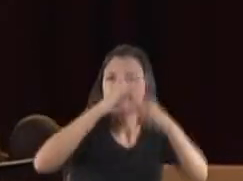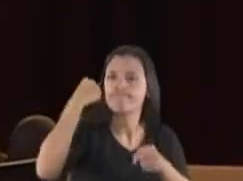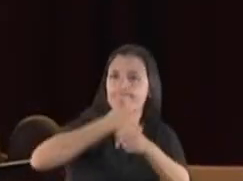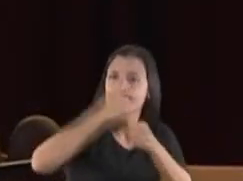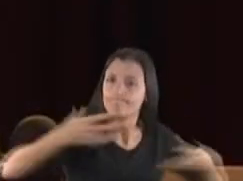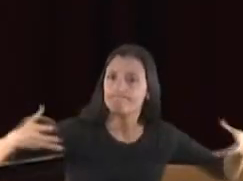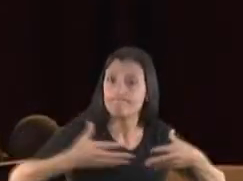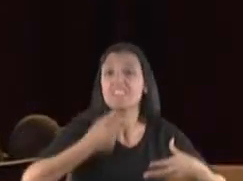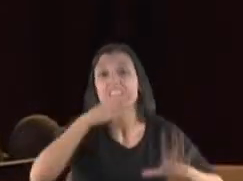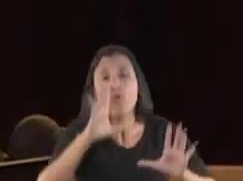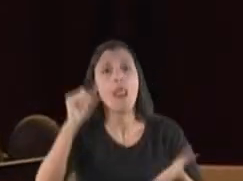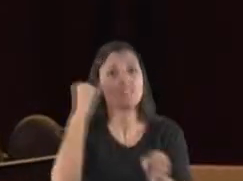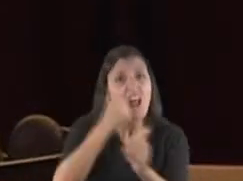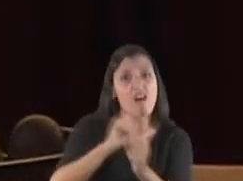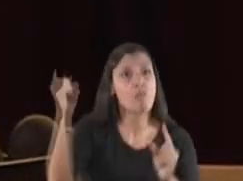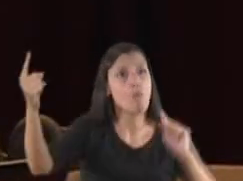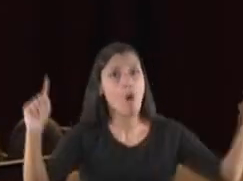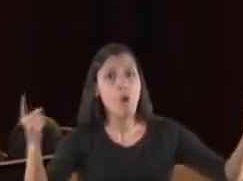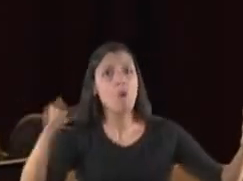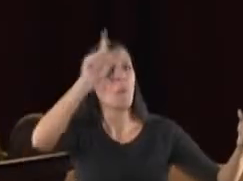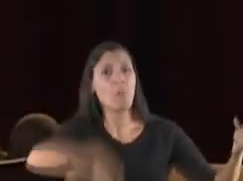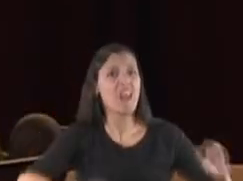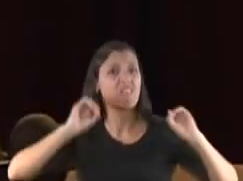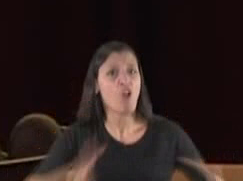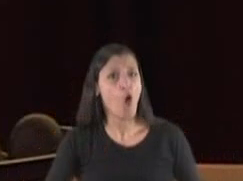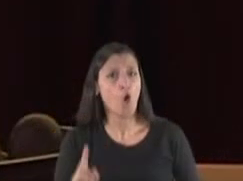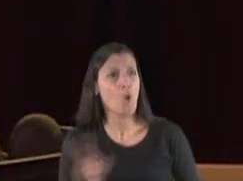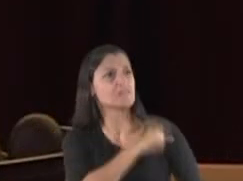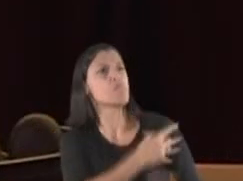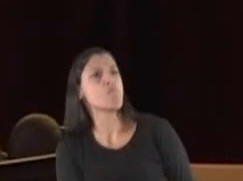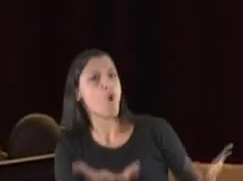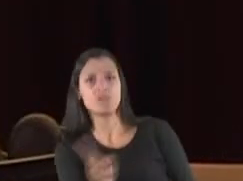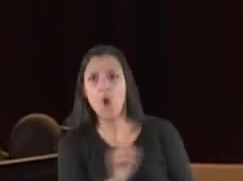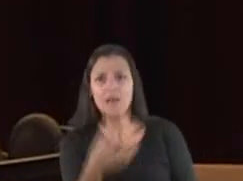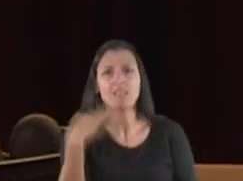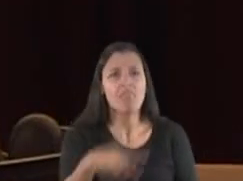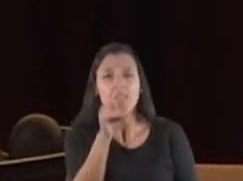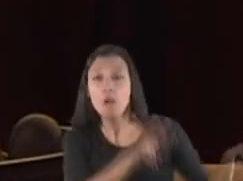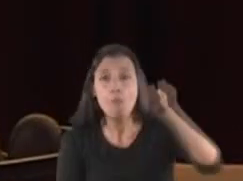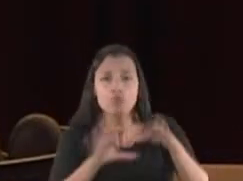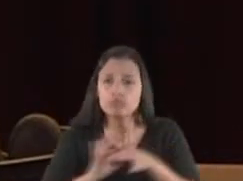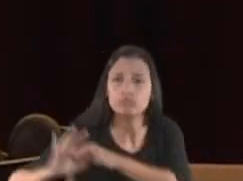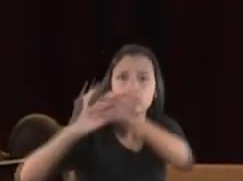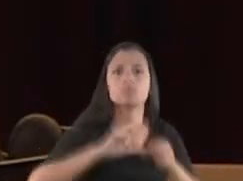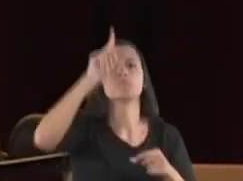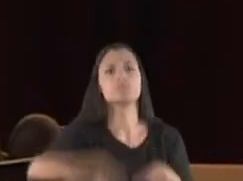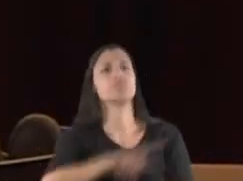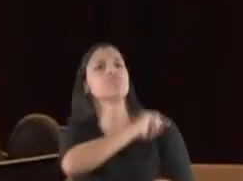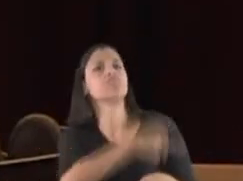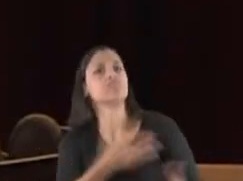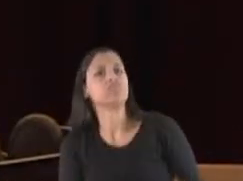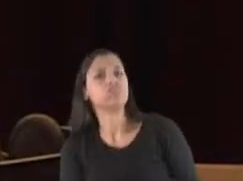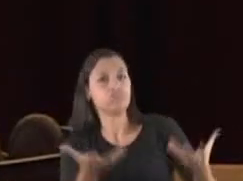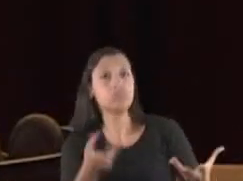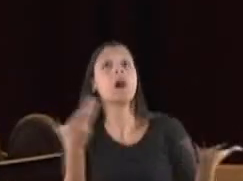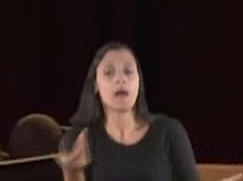individualmente, desde cada uno de nuestros países, va a terminar siendo insuficiente. Va a terminar siendo insuficiente. Tenemos que